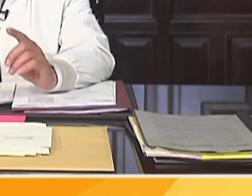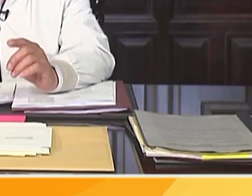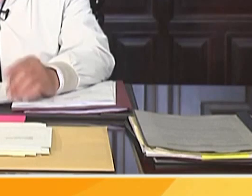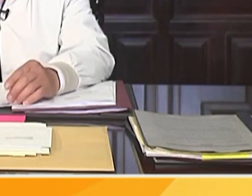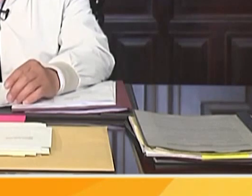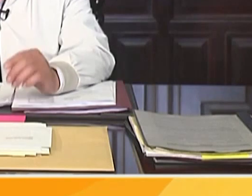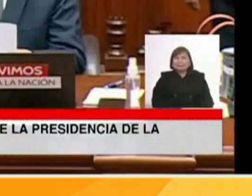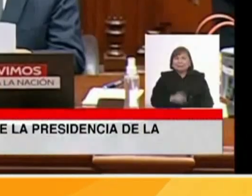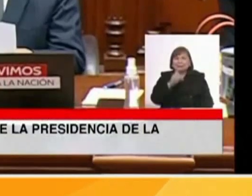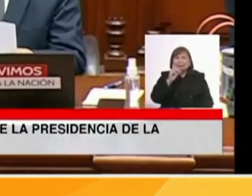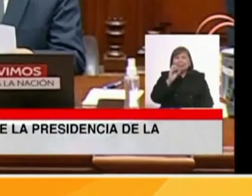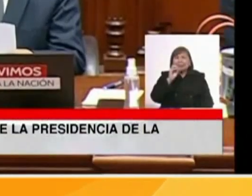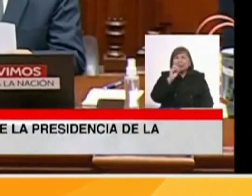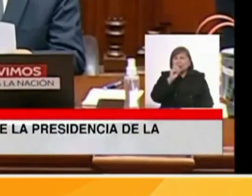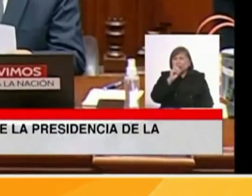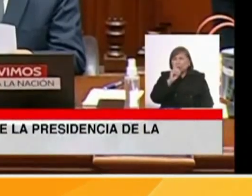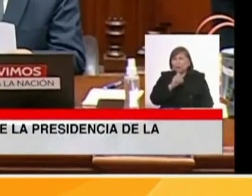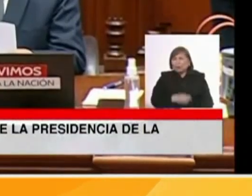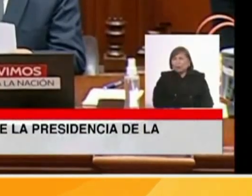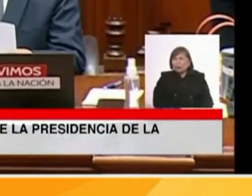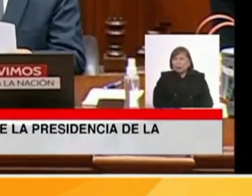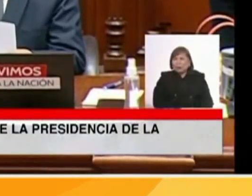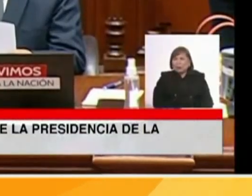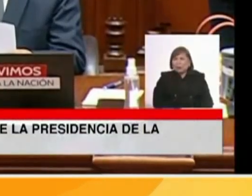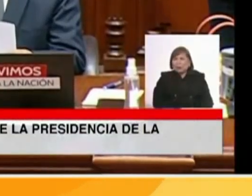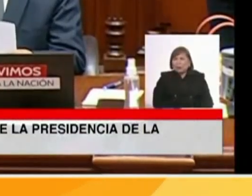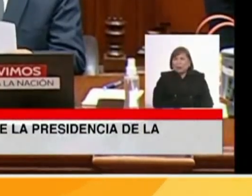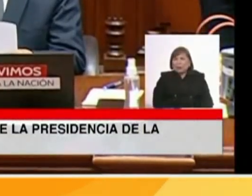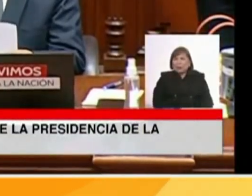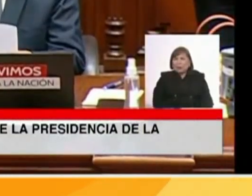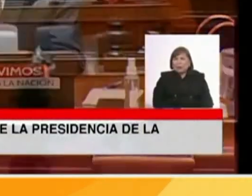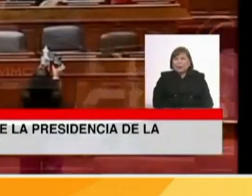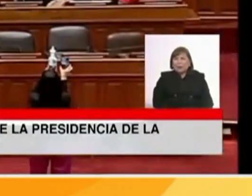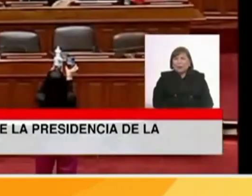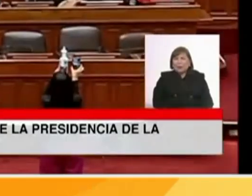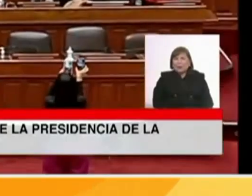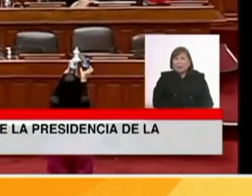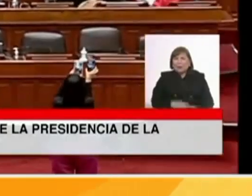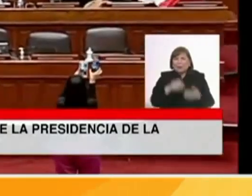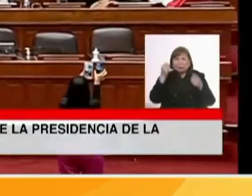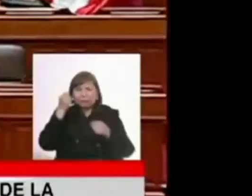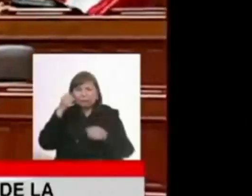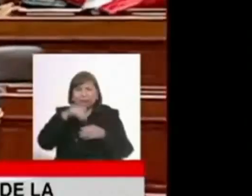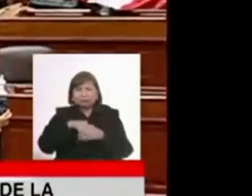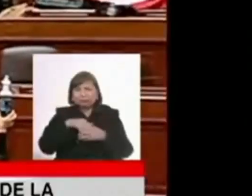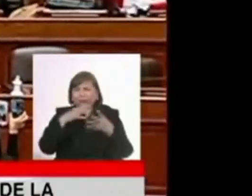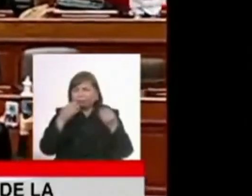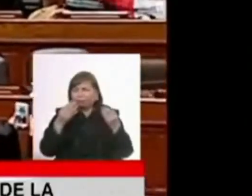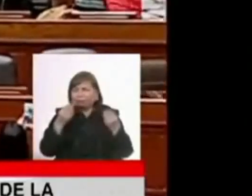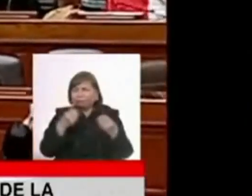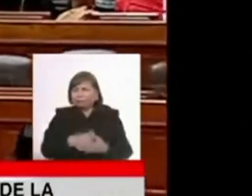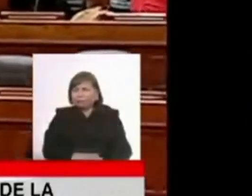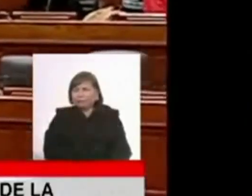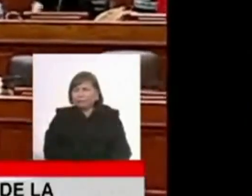sobre todo crecimiento económico Perú colocó su economía entre más importantes de la región Y